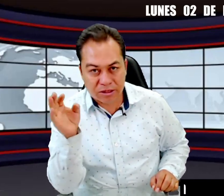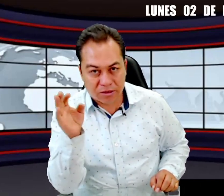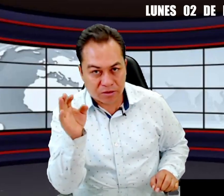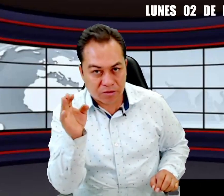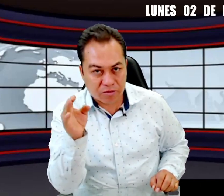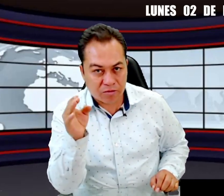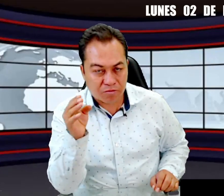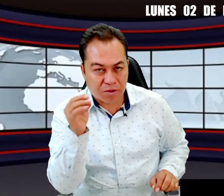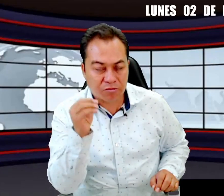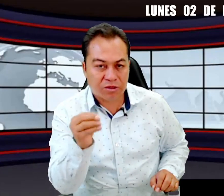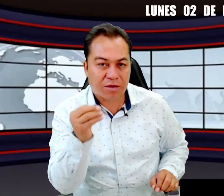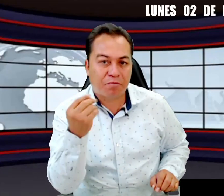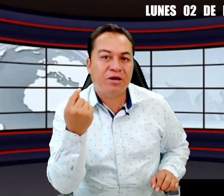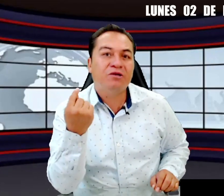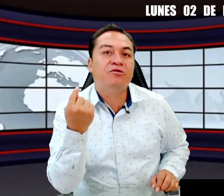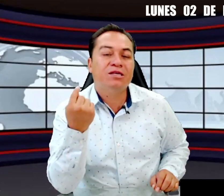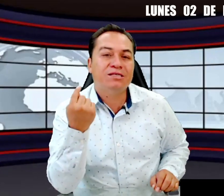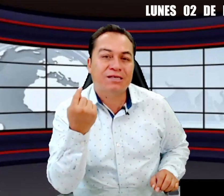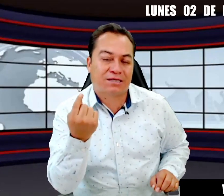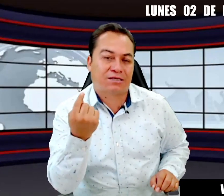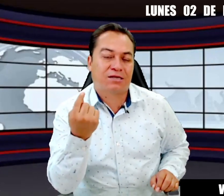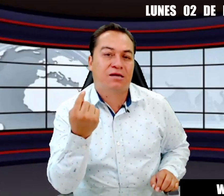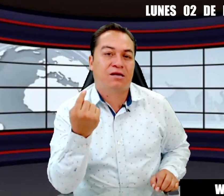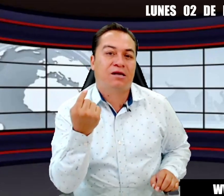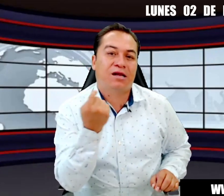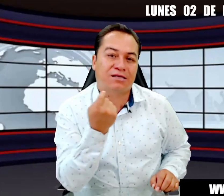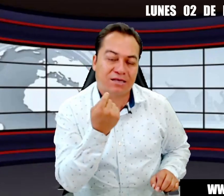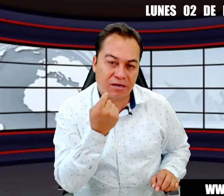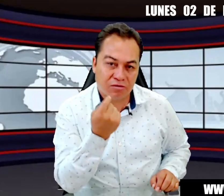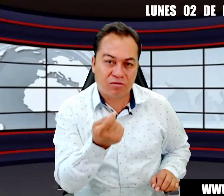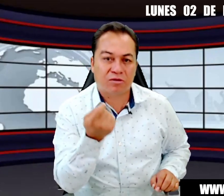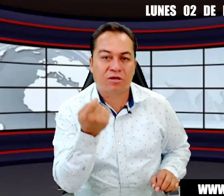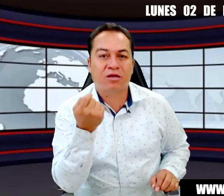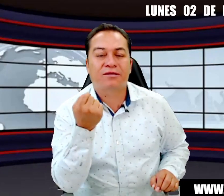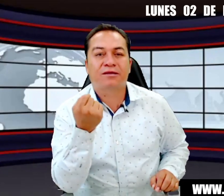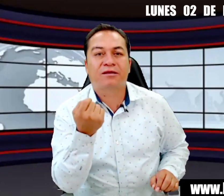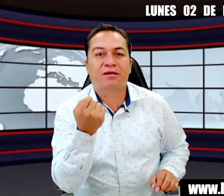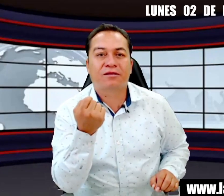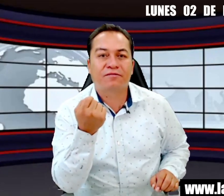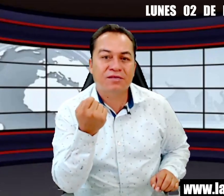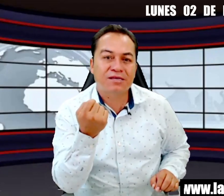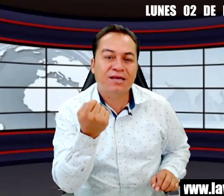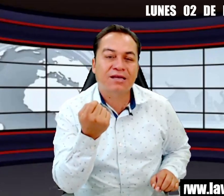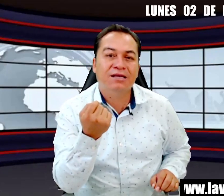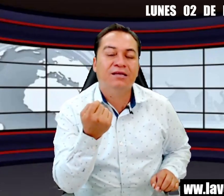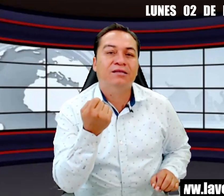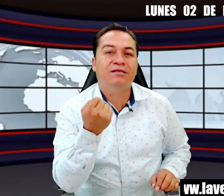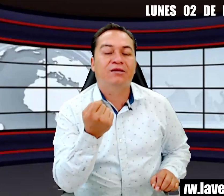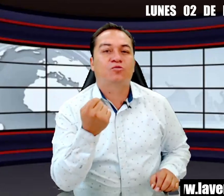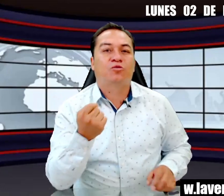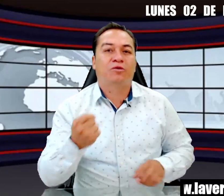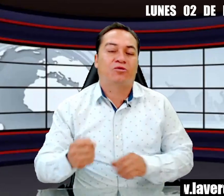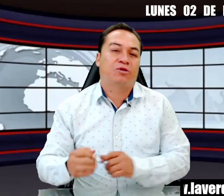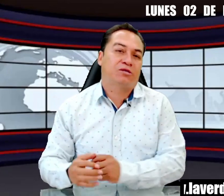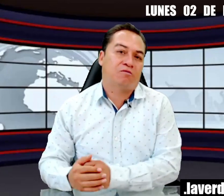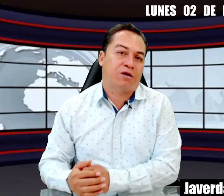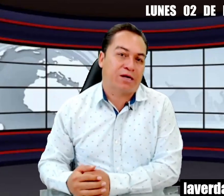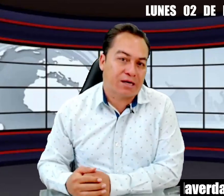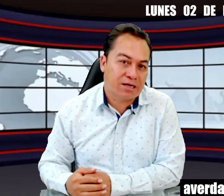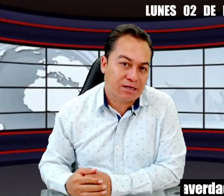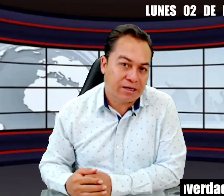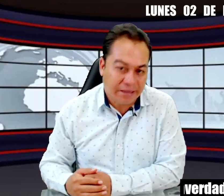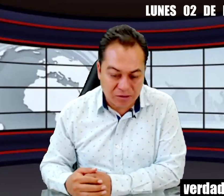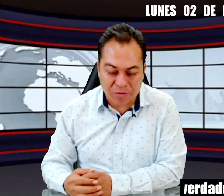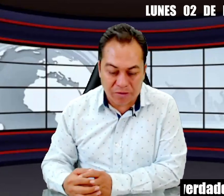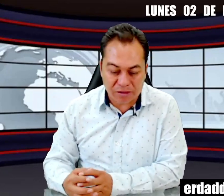ante toda situación vamos a priorizar la salud y la integridad física de los pobladores de